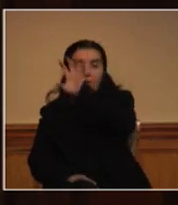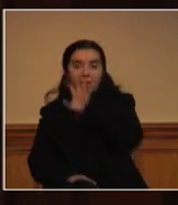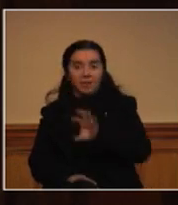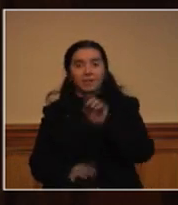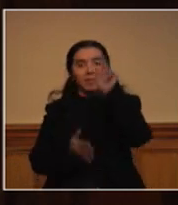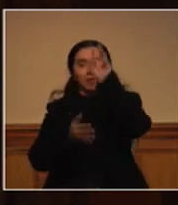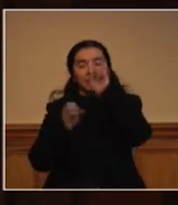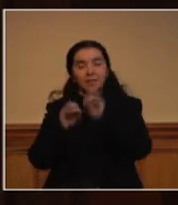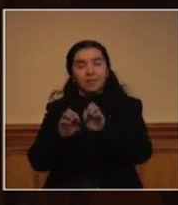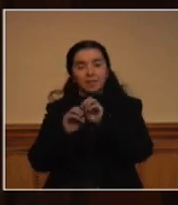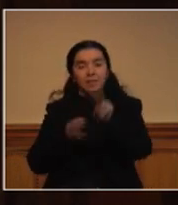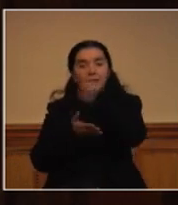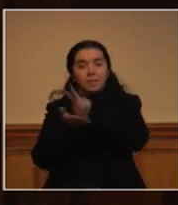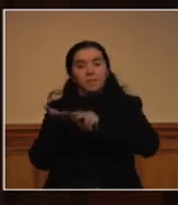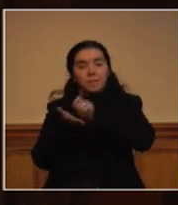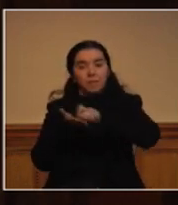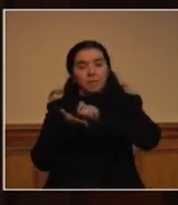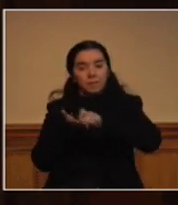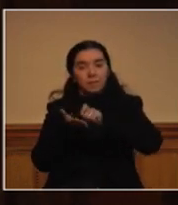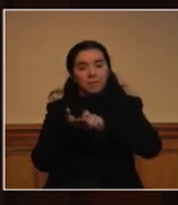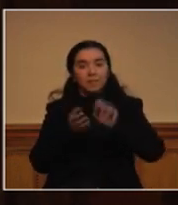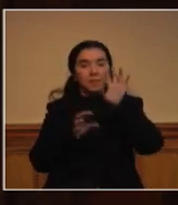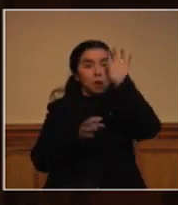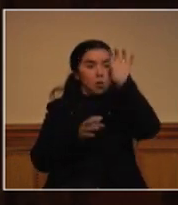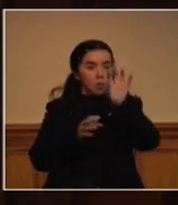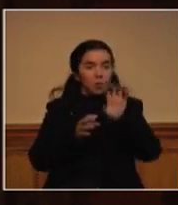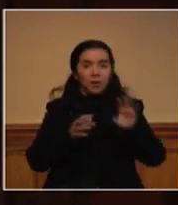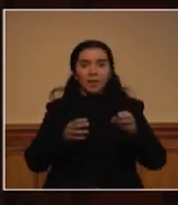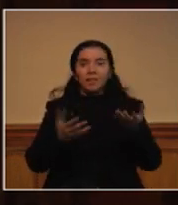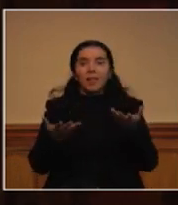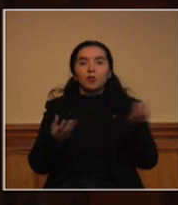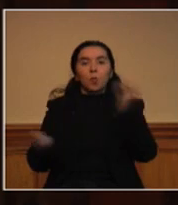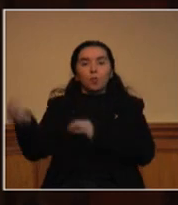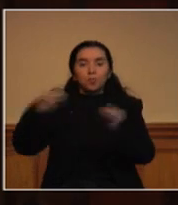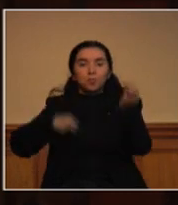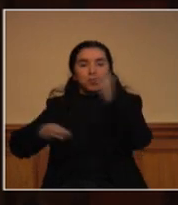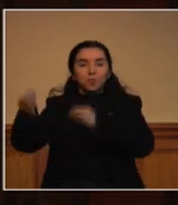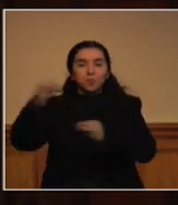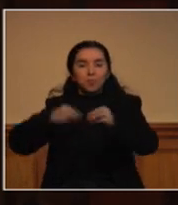alfabetización, componentes o ingredientes.